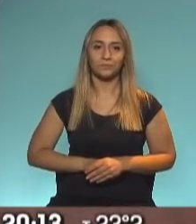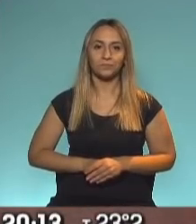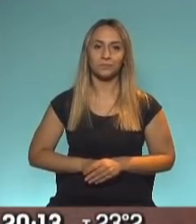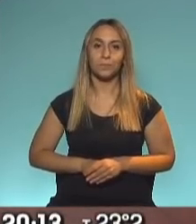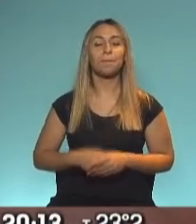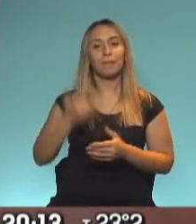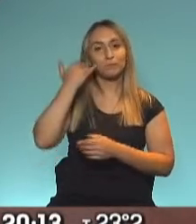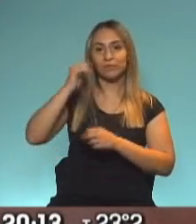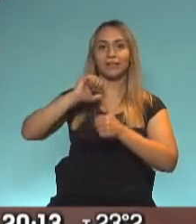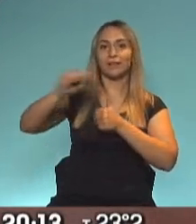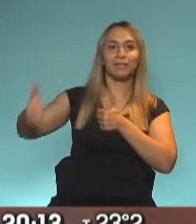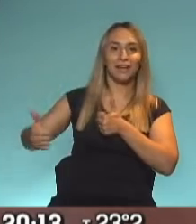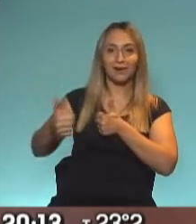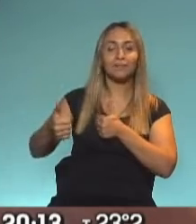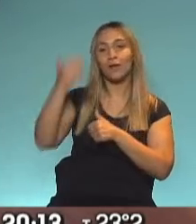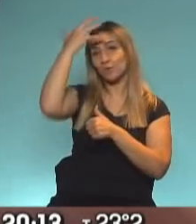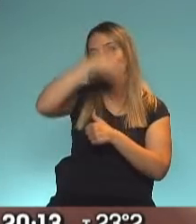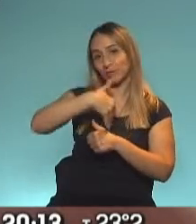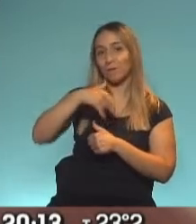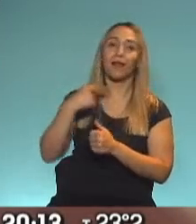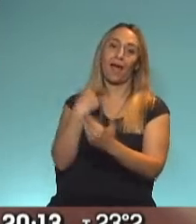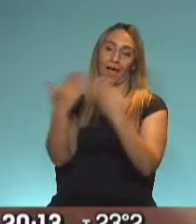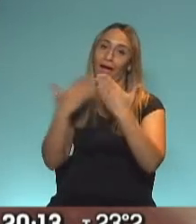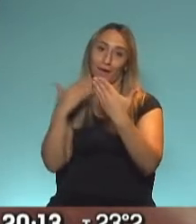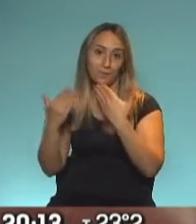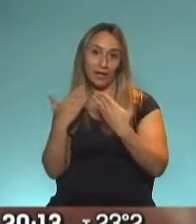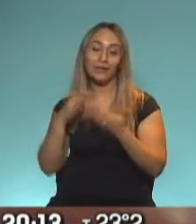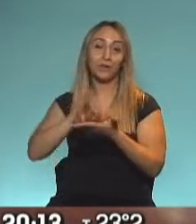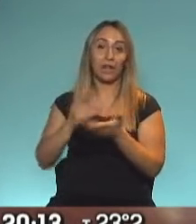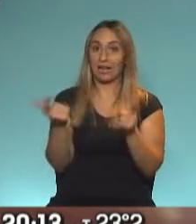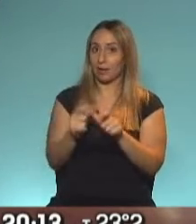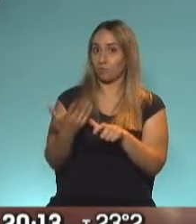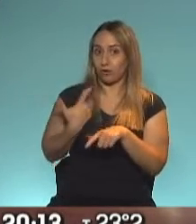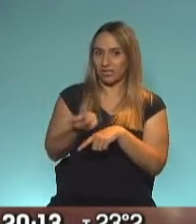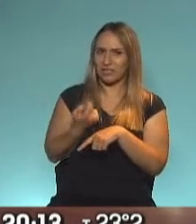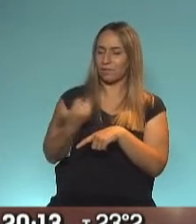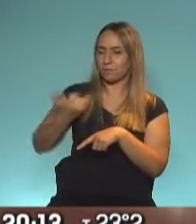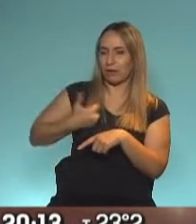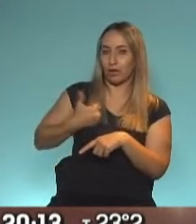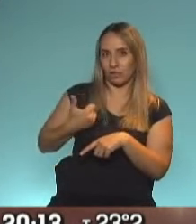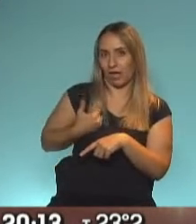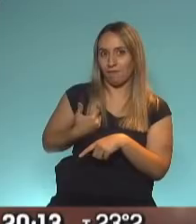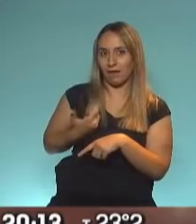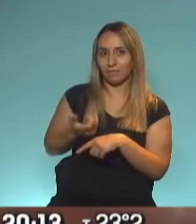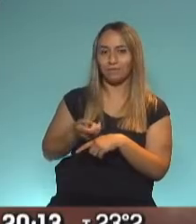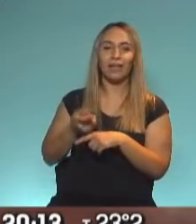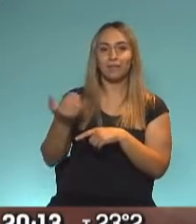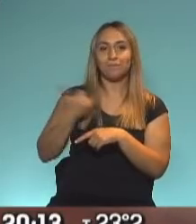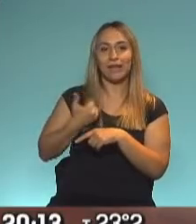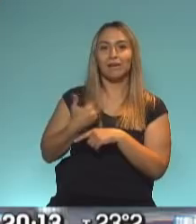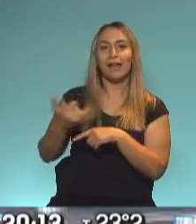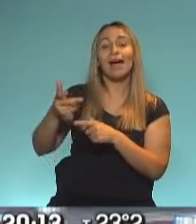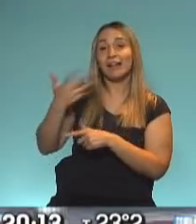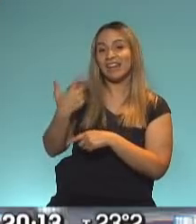Y ya con Lucía Isikoff para hablar de lo que ha sido esa reunión, recién me daban un dato, Lucía, en esa reunión y hasta incluso